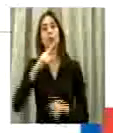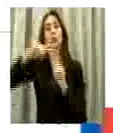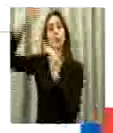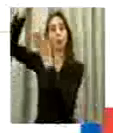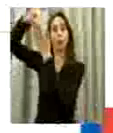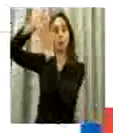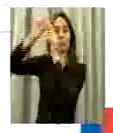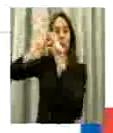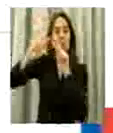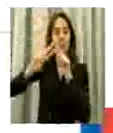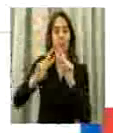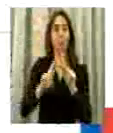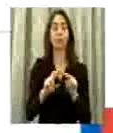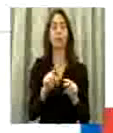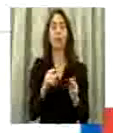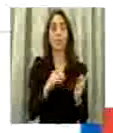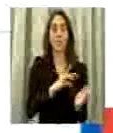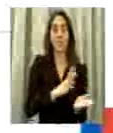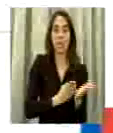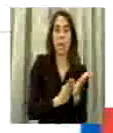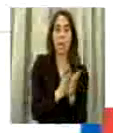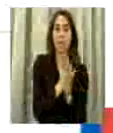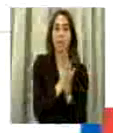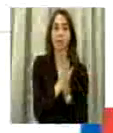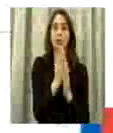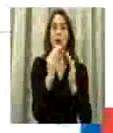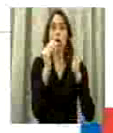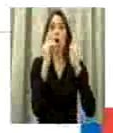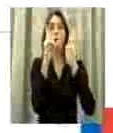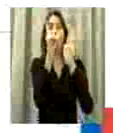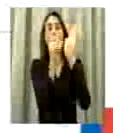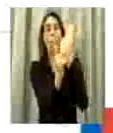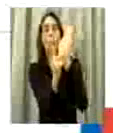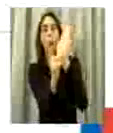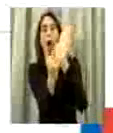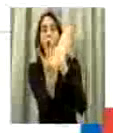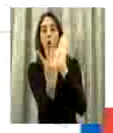Partimos de la posición 40